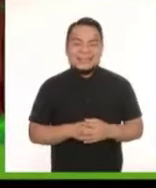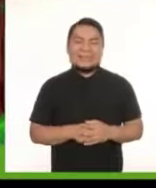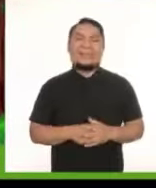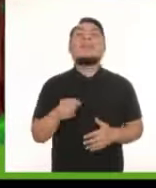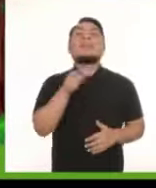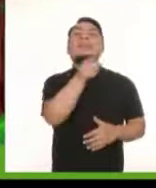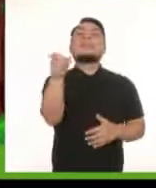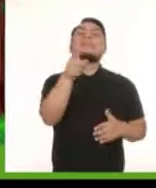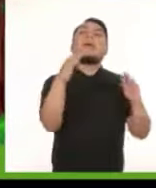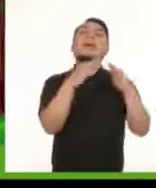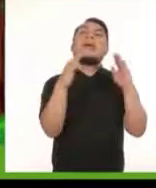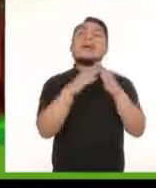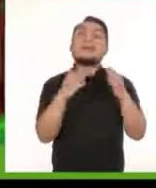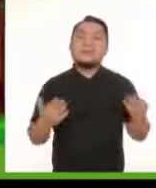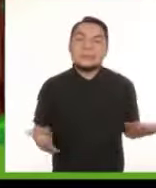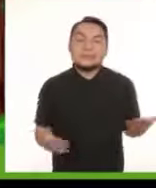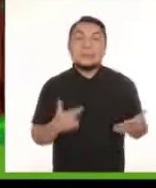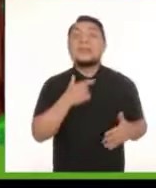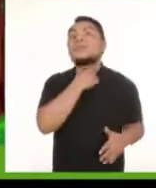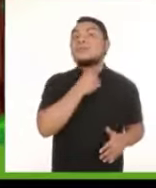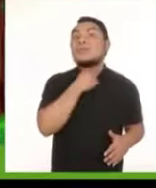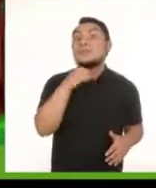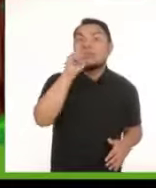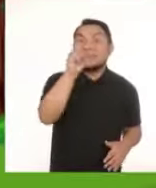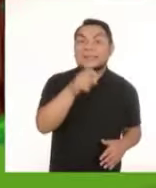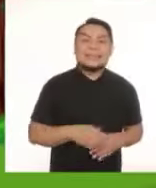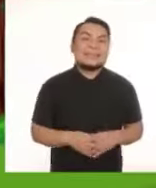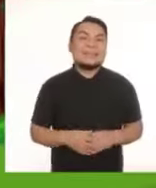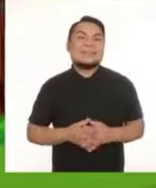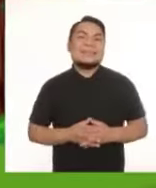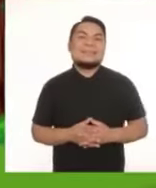¿Y a ustedes en casa? ¿Les gustó?